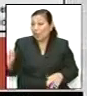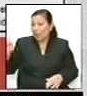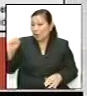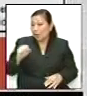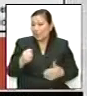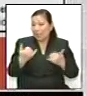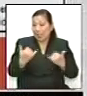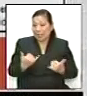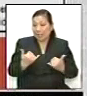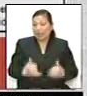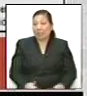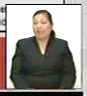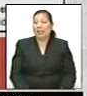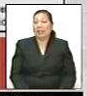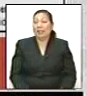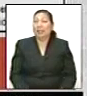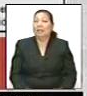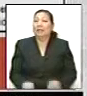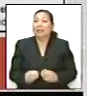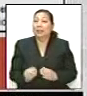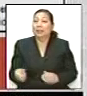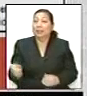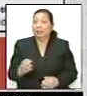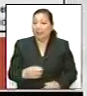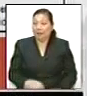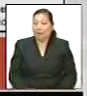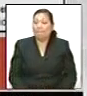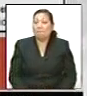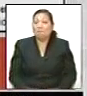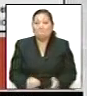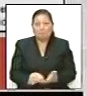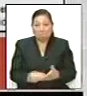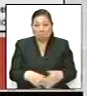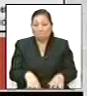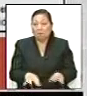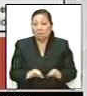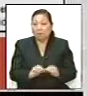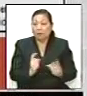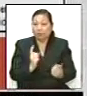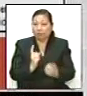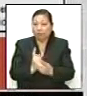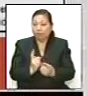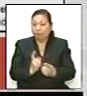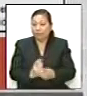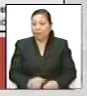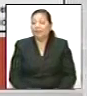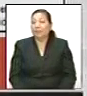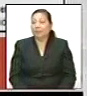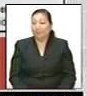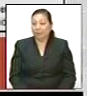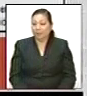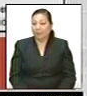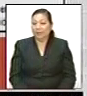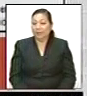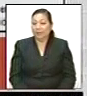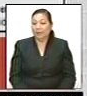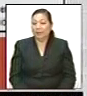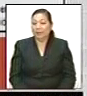hace realmente muy importante el acercamiento a este bloque